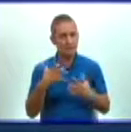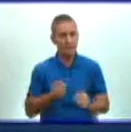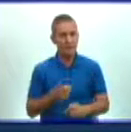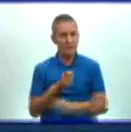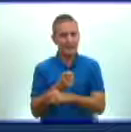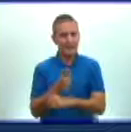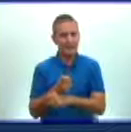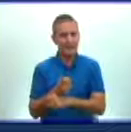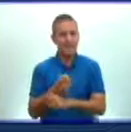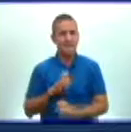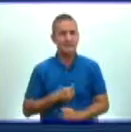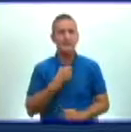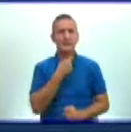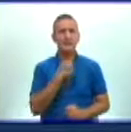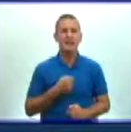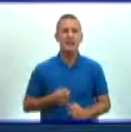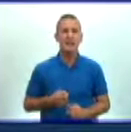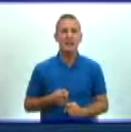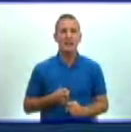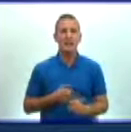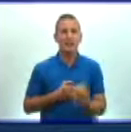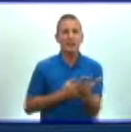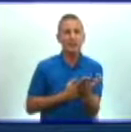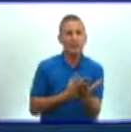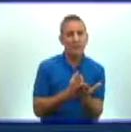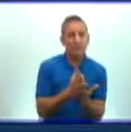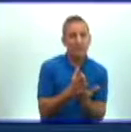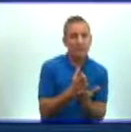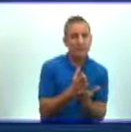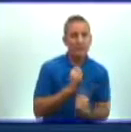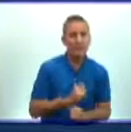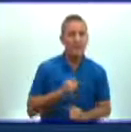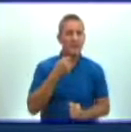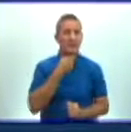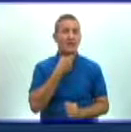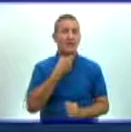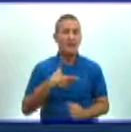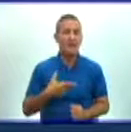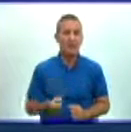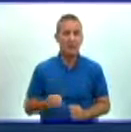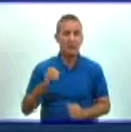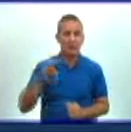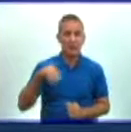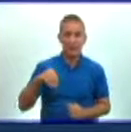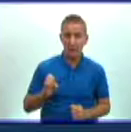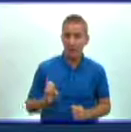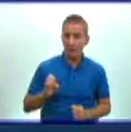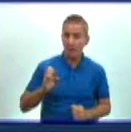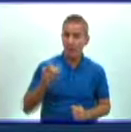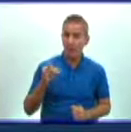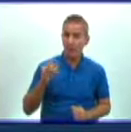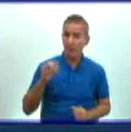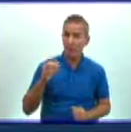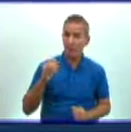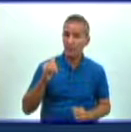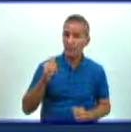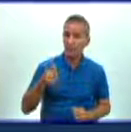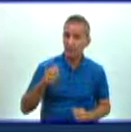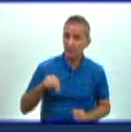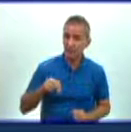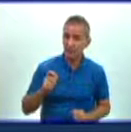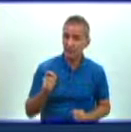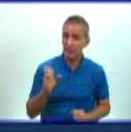ustedes dirán, mediante no es de las preposiciones que yo tengo en mi libro de texto. Pero